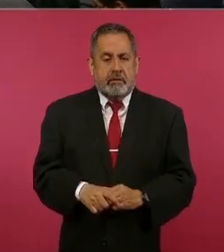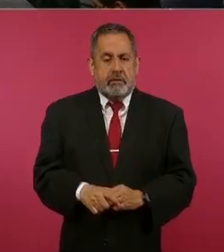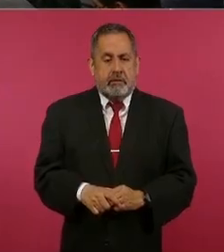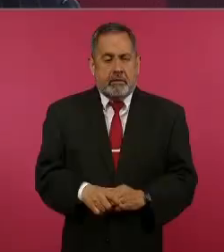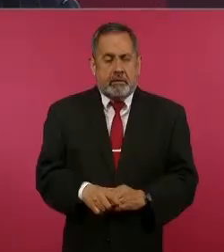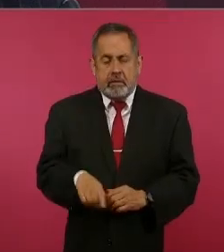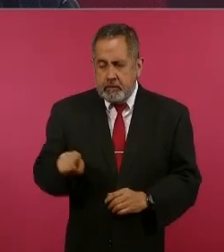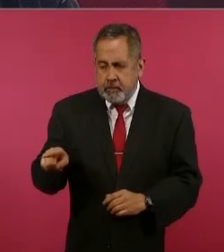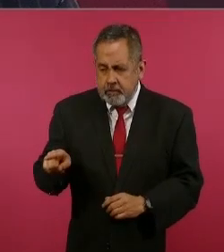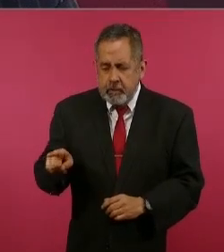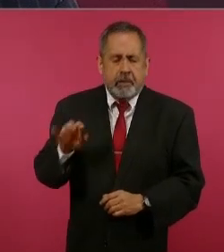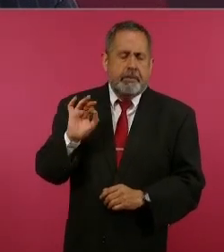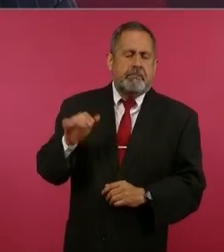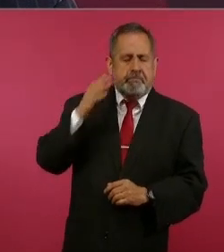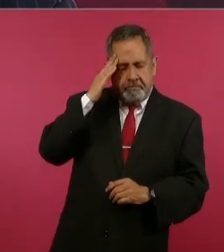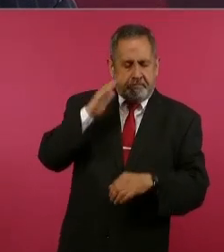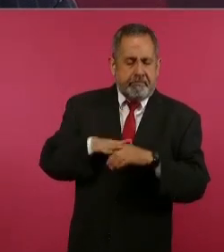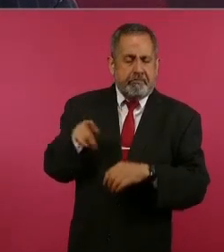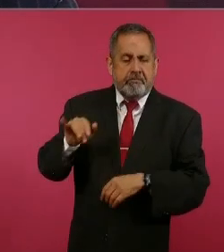de ella.